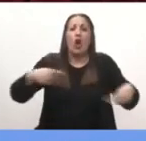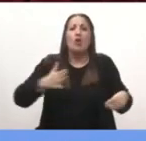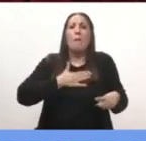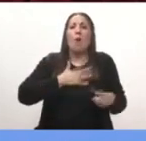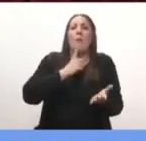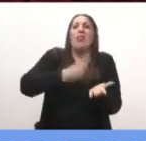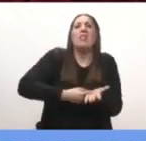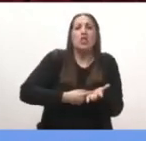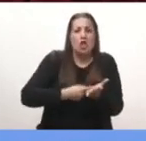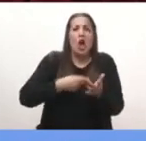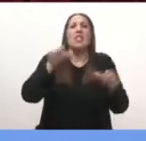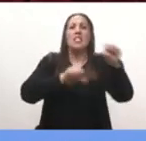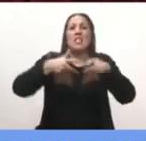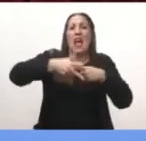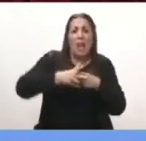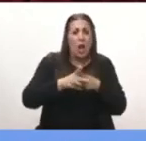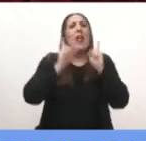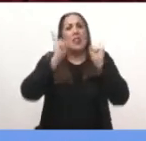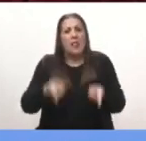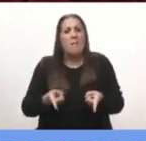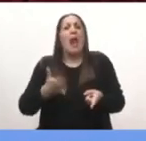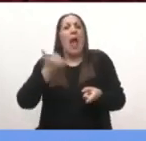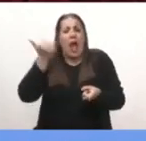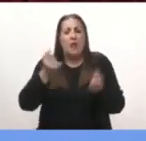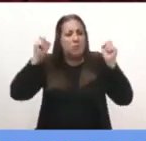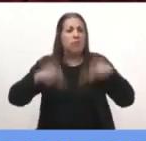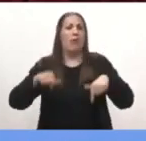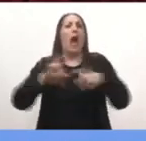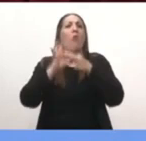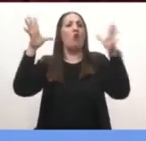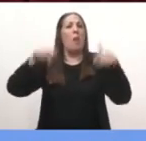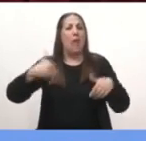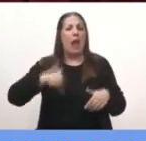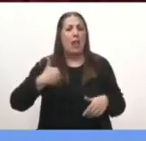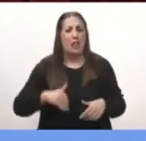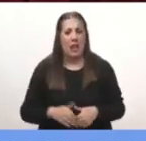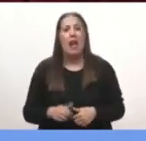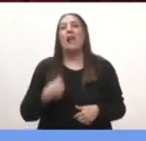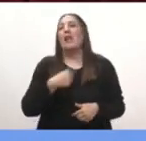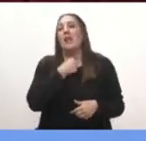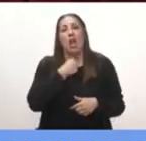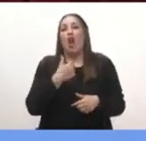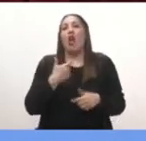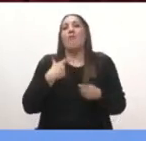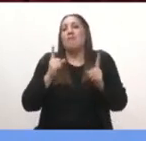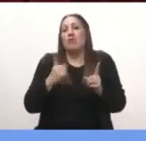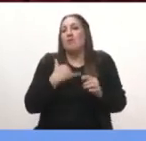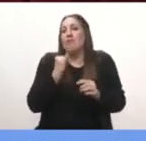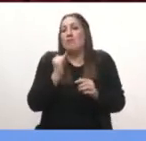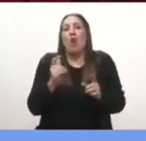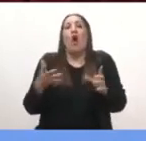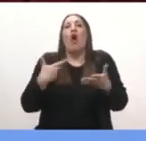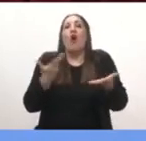en ciencia y tecnología sino también nuestra propia autonomía como país Así que quiero compartir con todas y todos los senadores